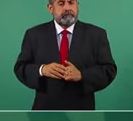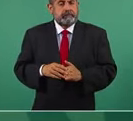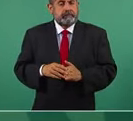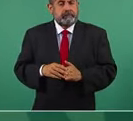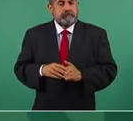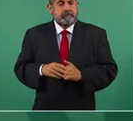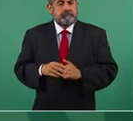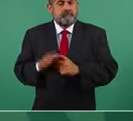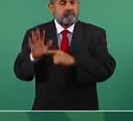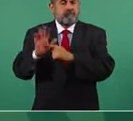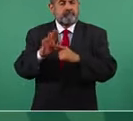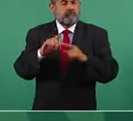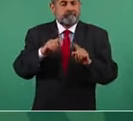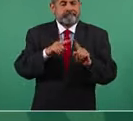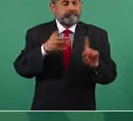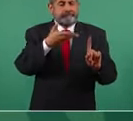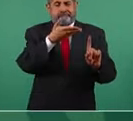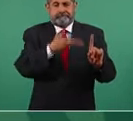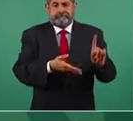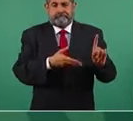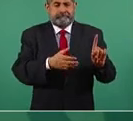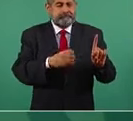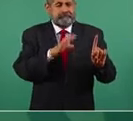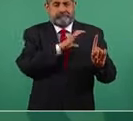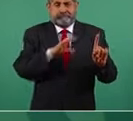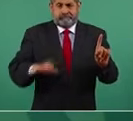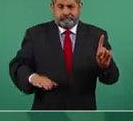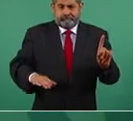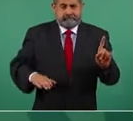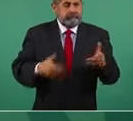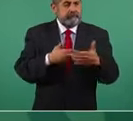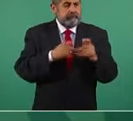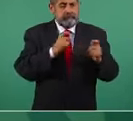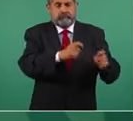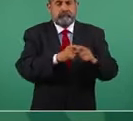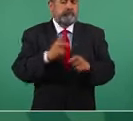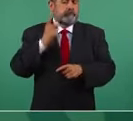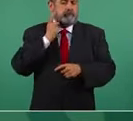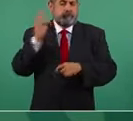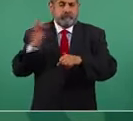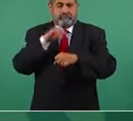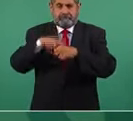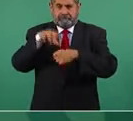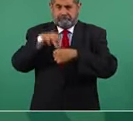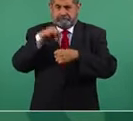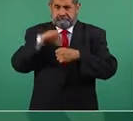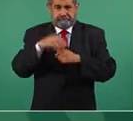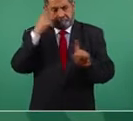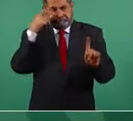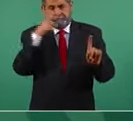el candidato y ahora diputado federal electo